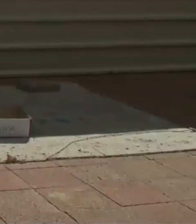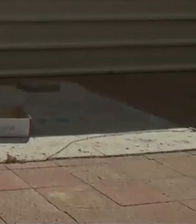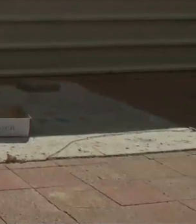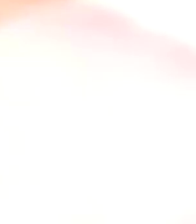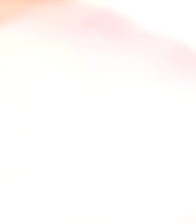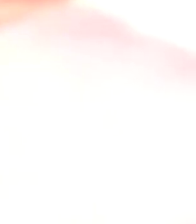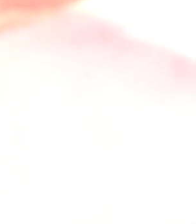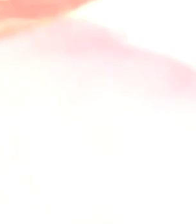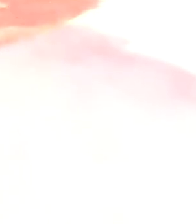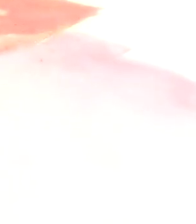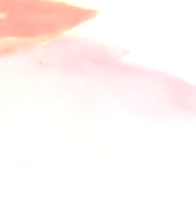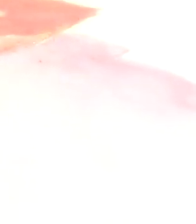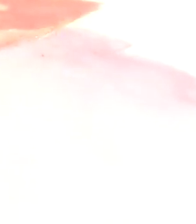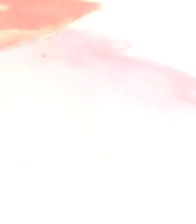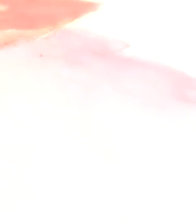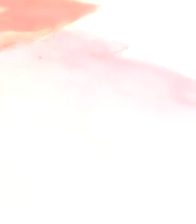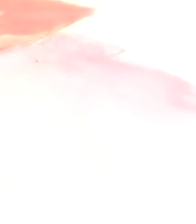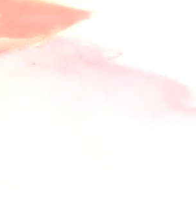de su centro artístico